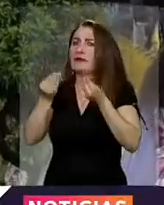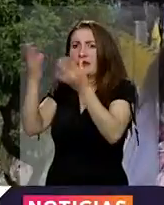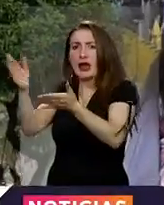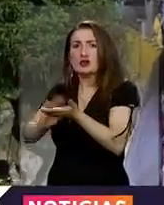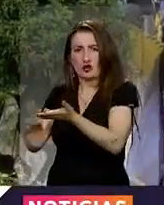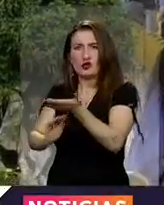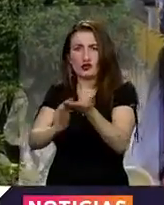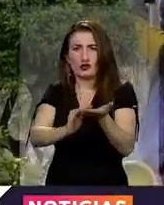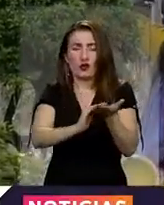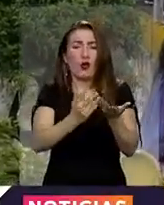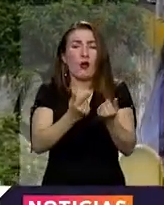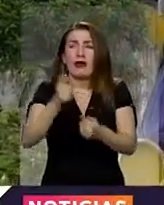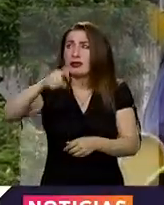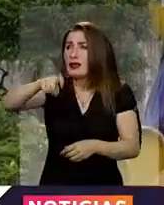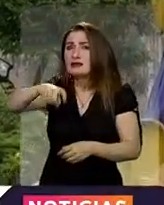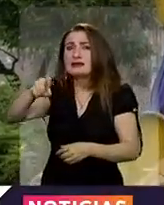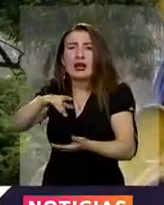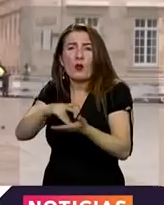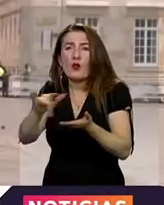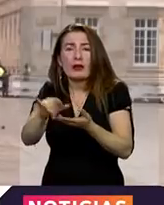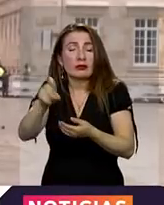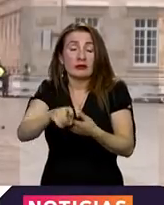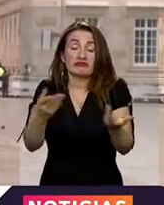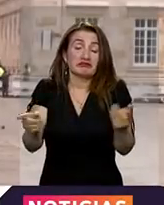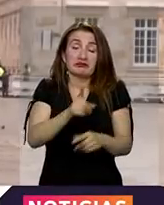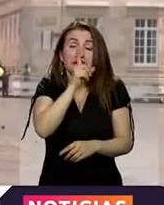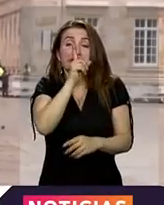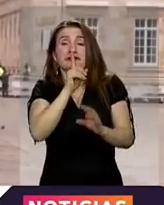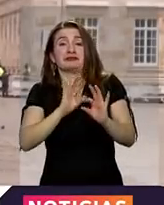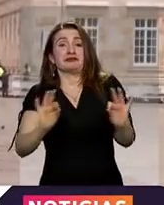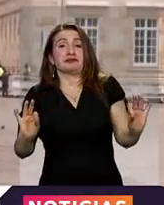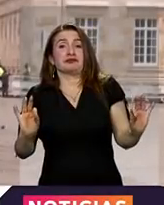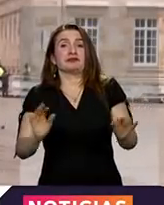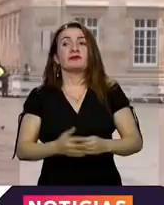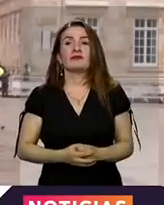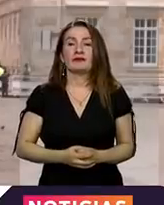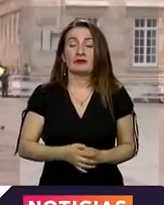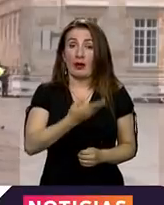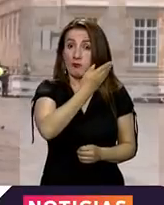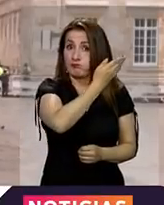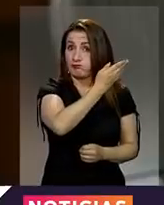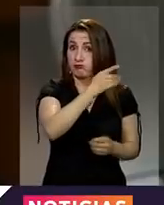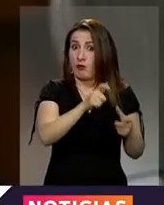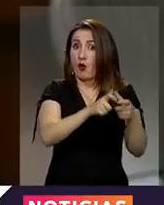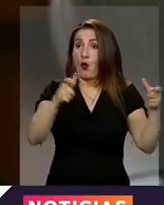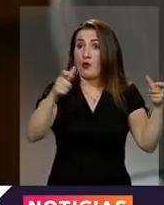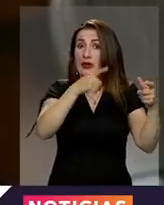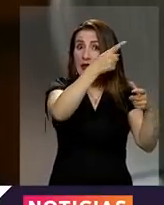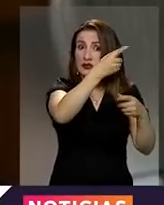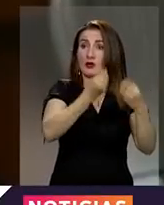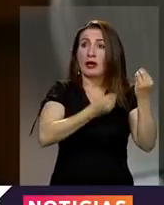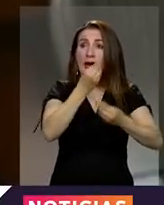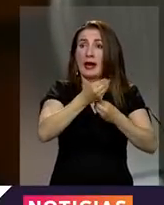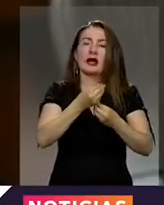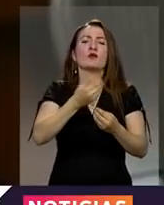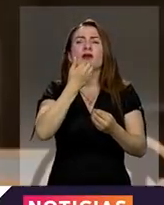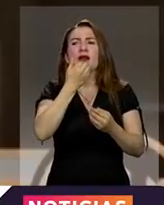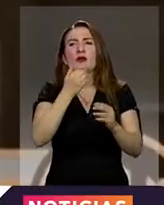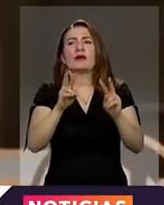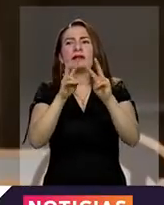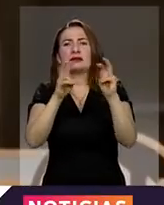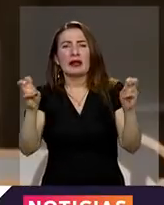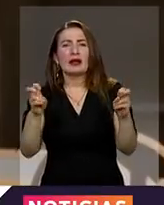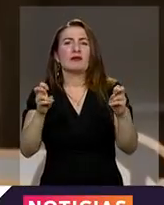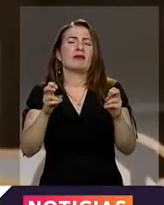le expresó también la necesidad inmediata. Hicieron un llamado a los congresistas a hundir los proyectos de ley sobre las cajas de compensación familiar, reformas